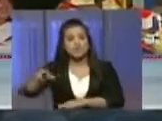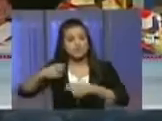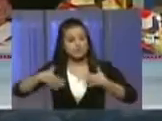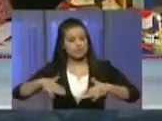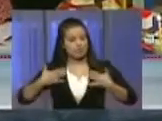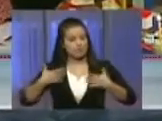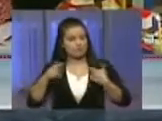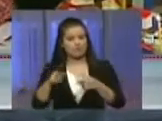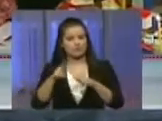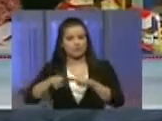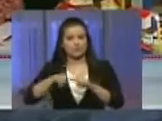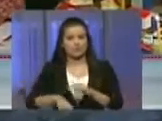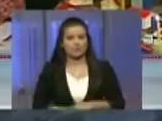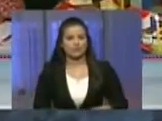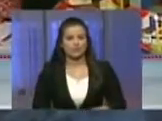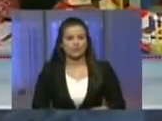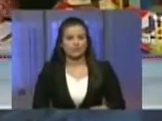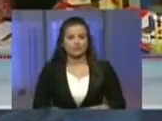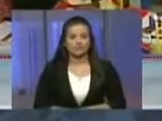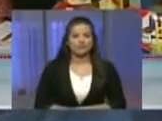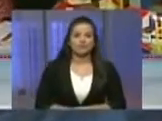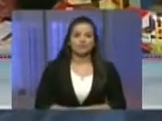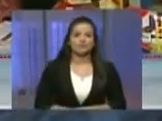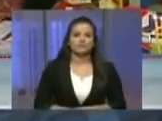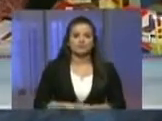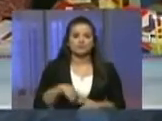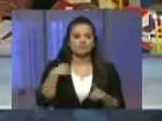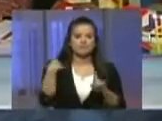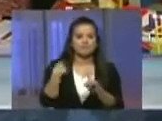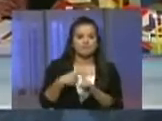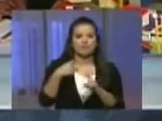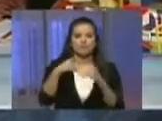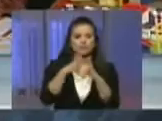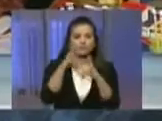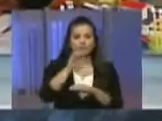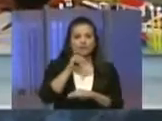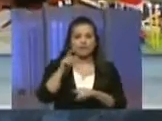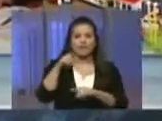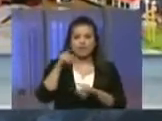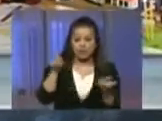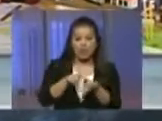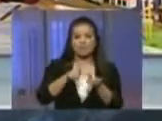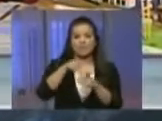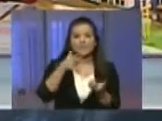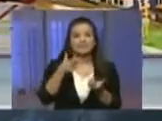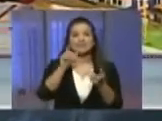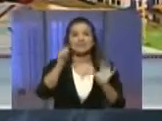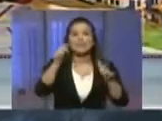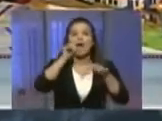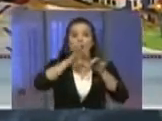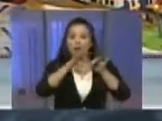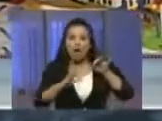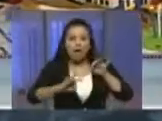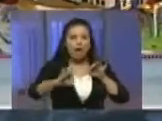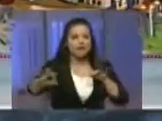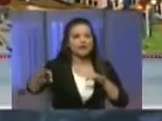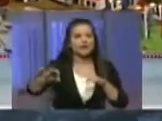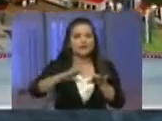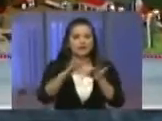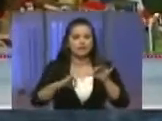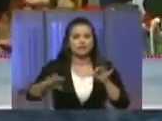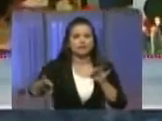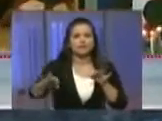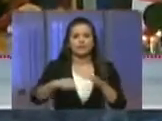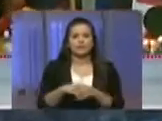tenido allí un esfuerzo con el fenómeno del niño plan de distribución de agua se han hecho mire para tener una